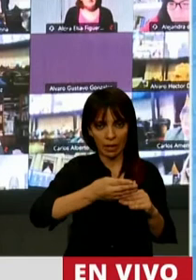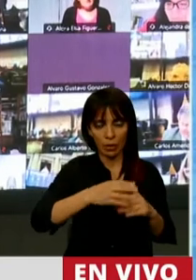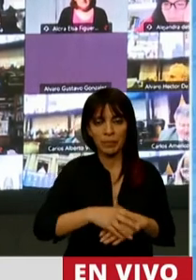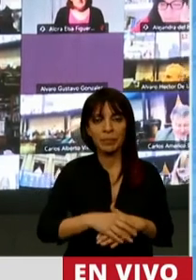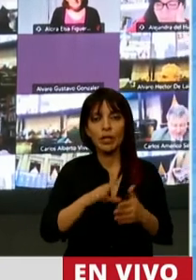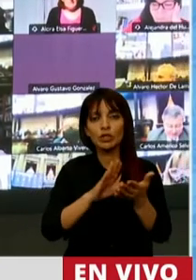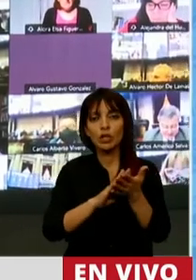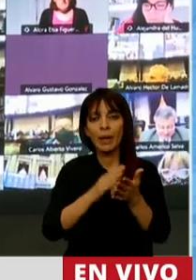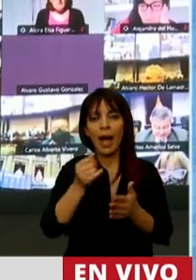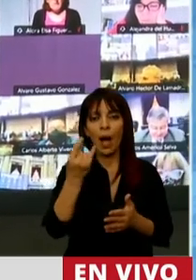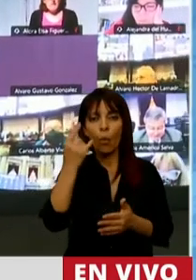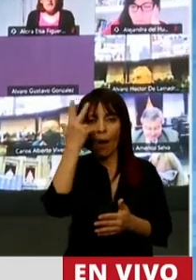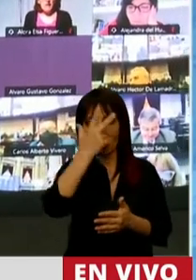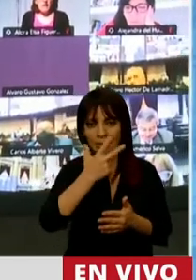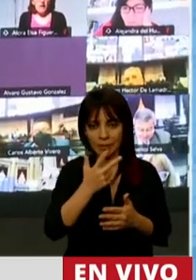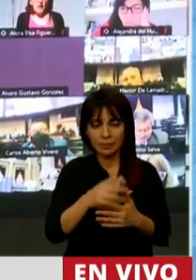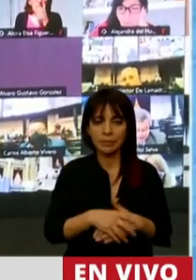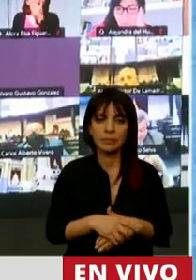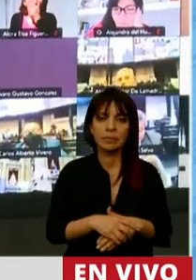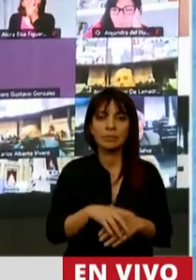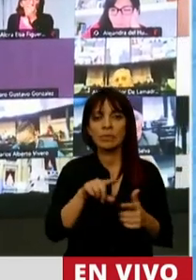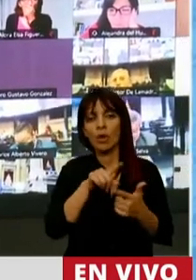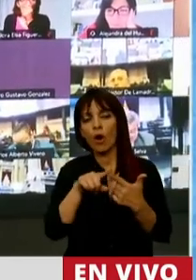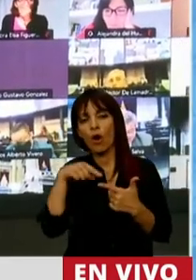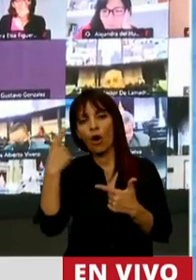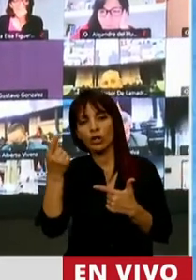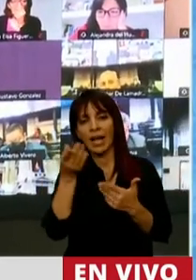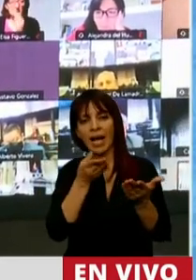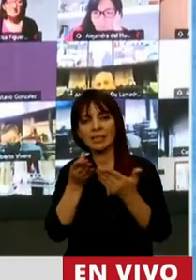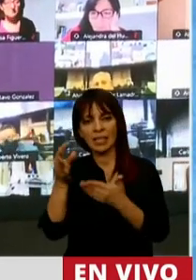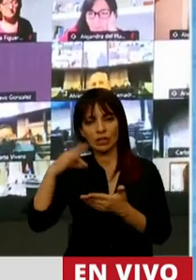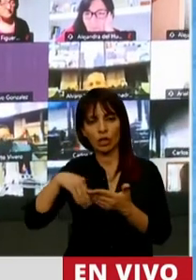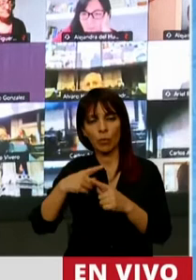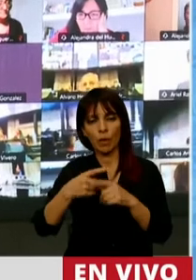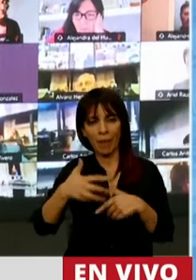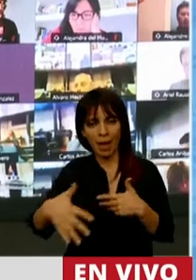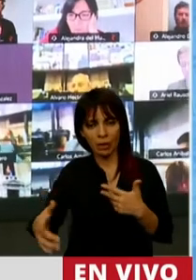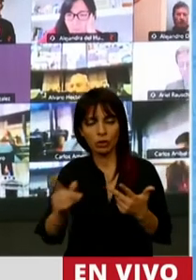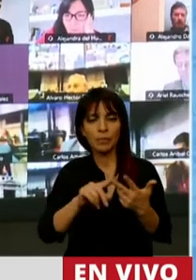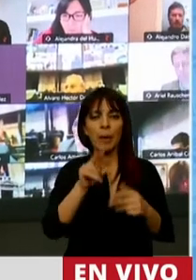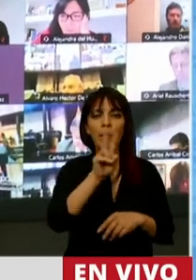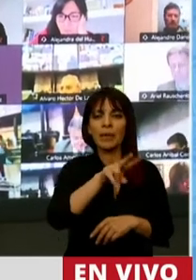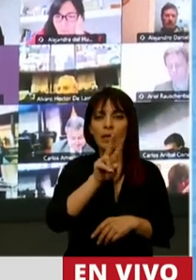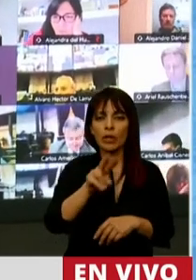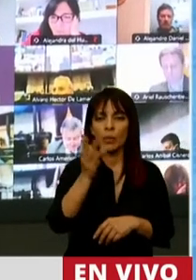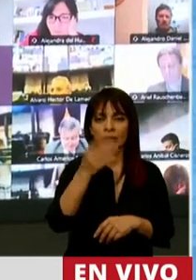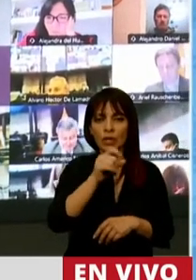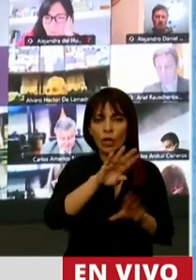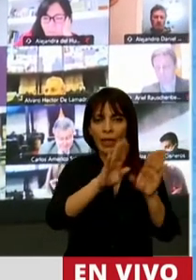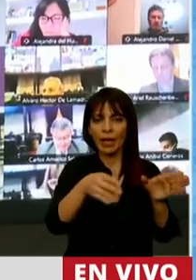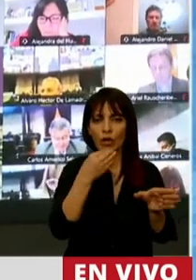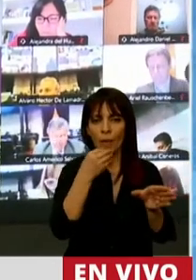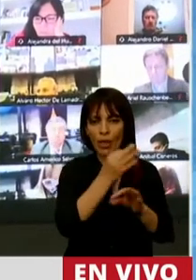que es asignación universal y asignación por embarazo, 22% en los comedores escolares